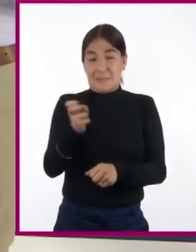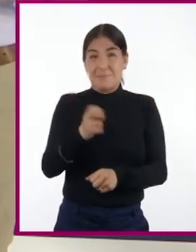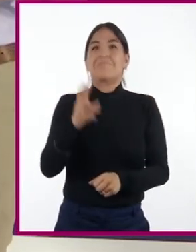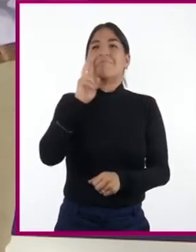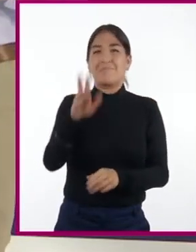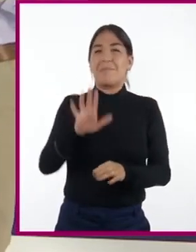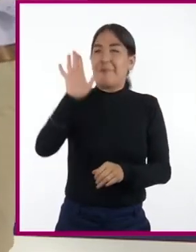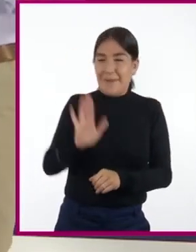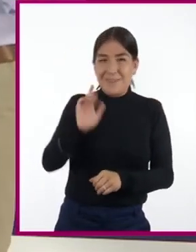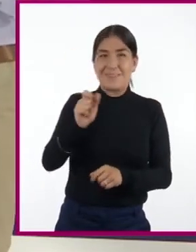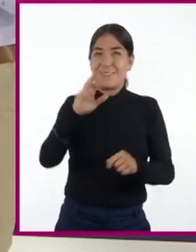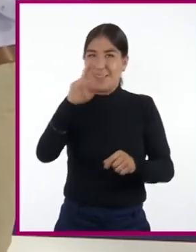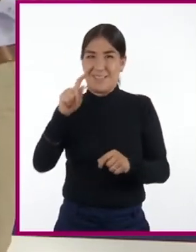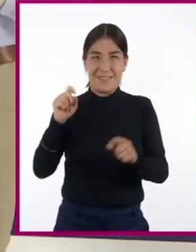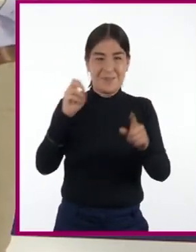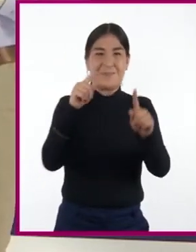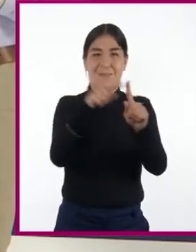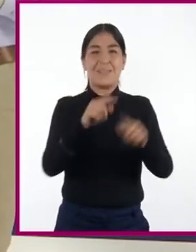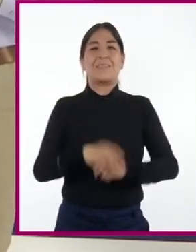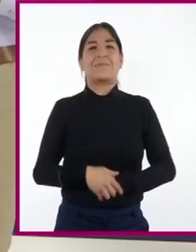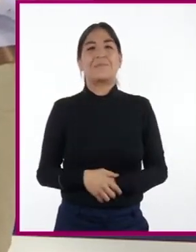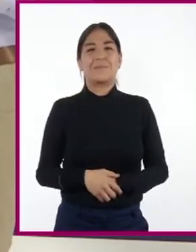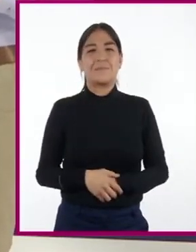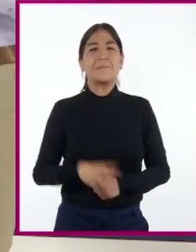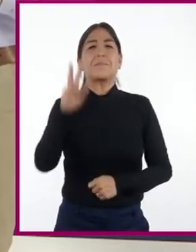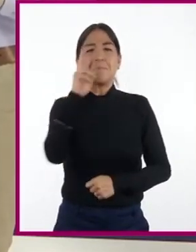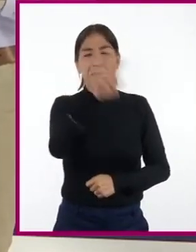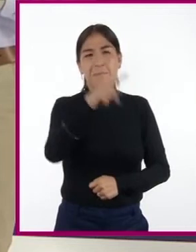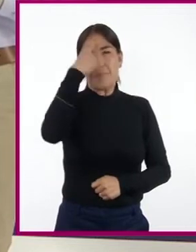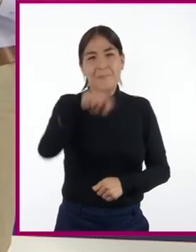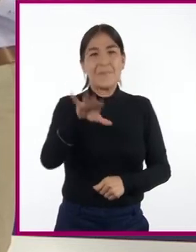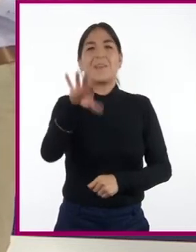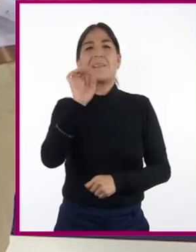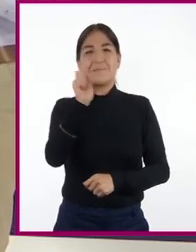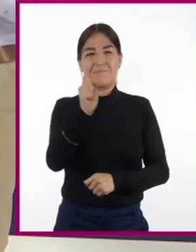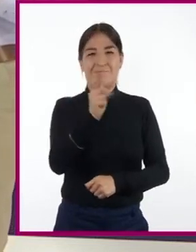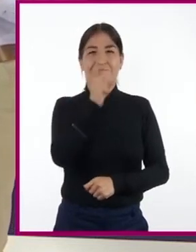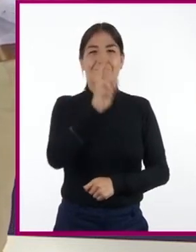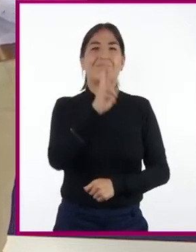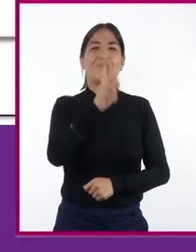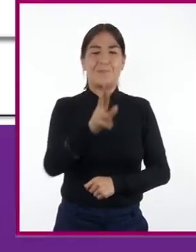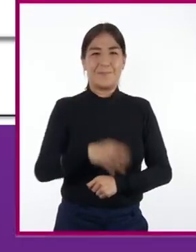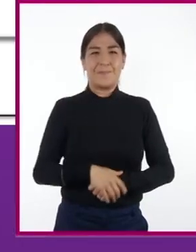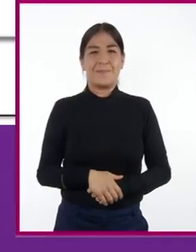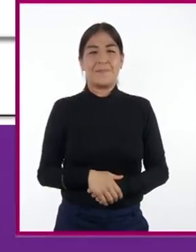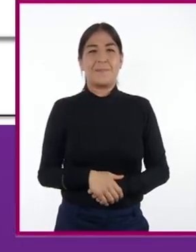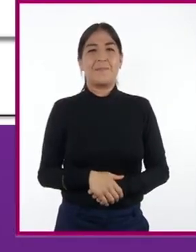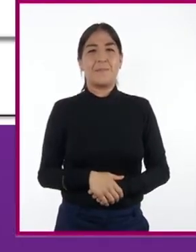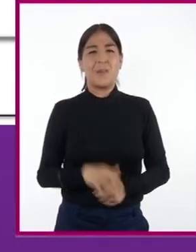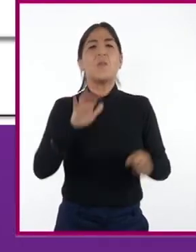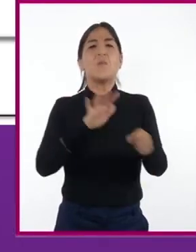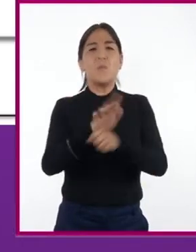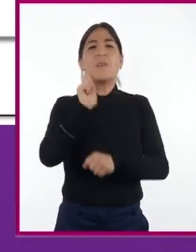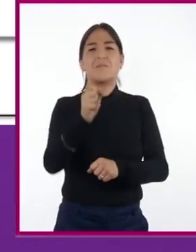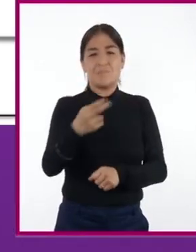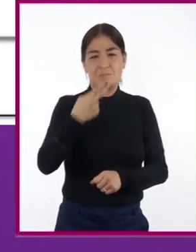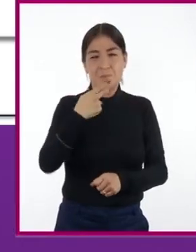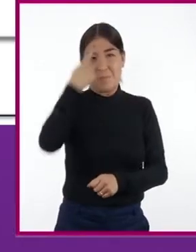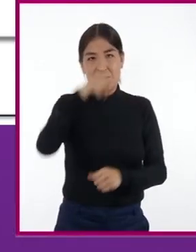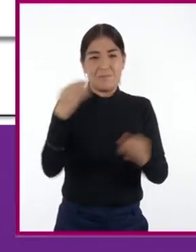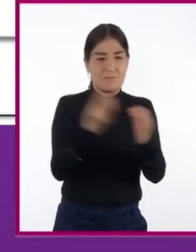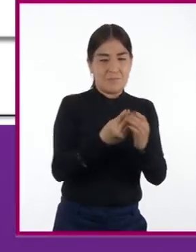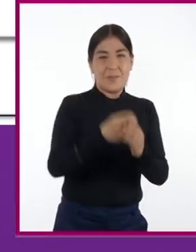suena como un reto. Veamos para encontrar las respuestas correctas. ¿Cuál es el recurso que